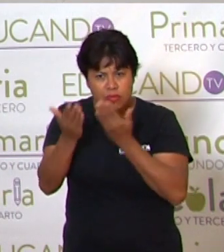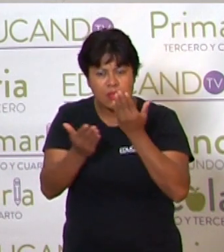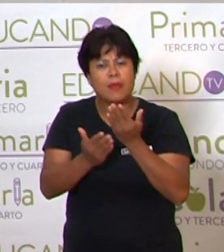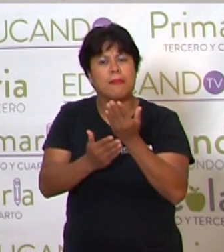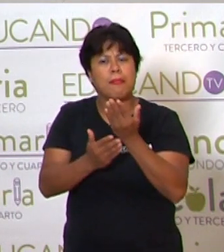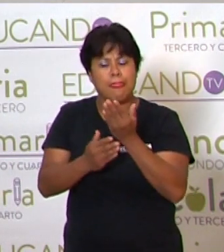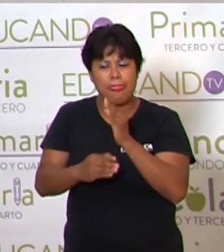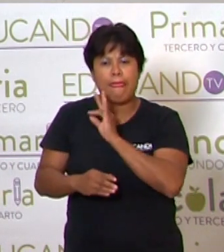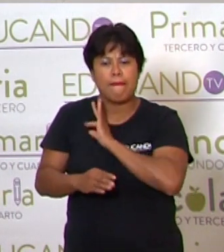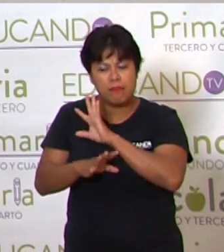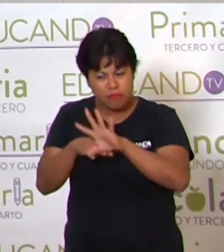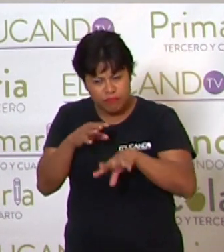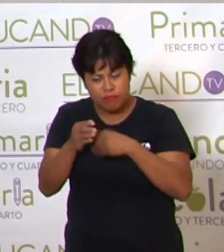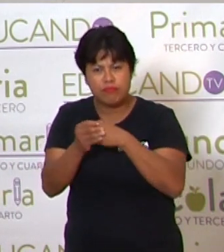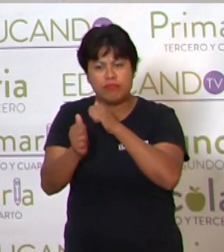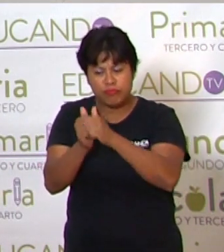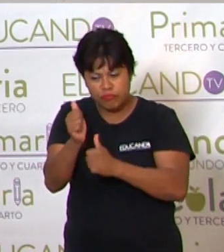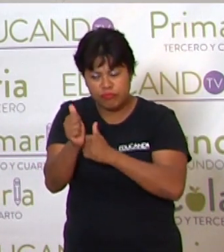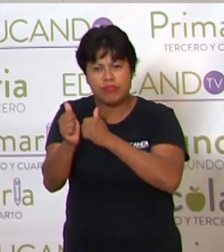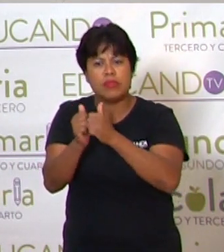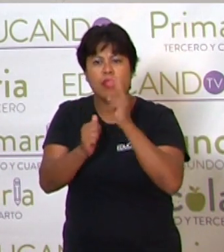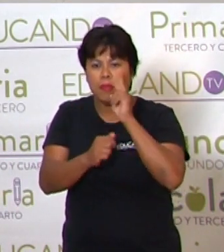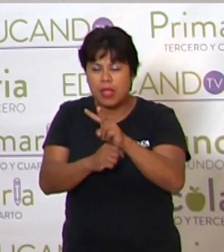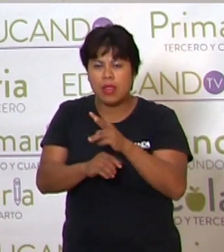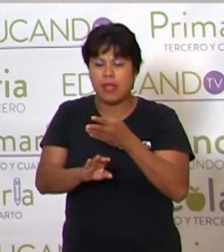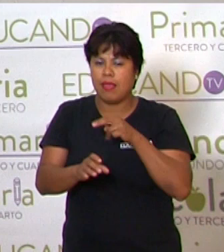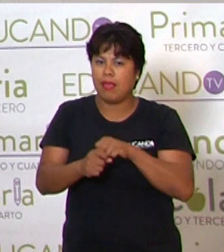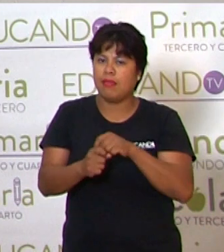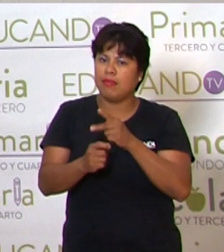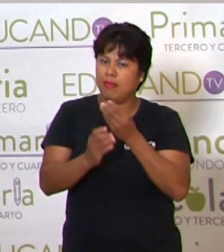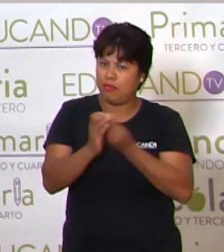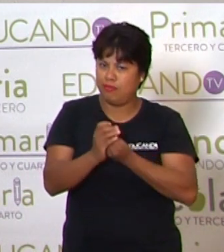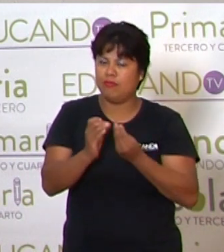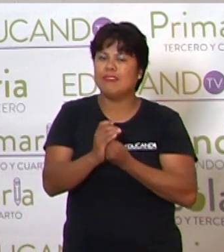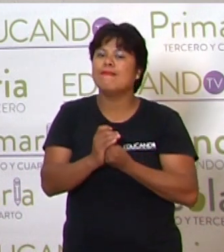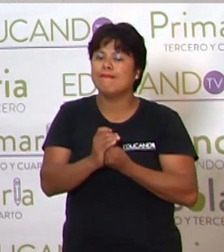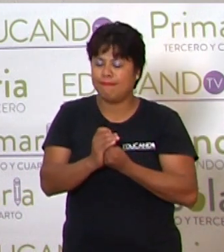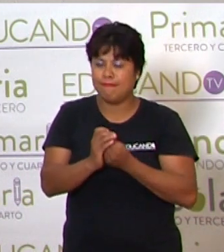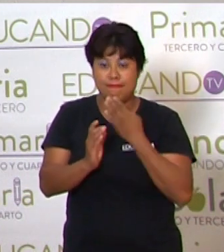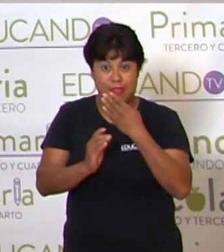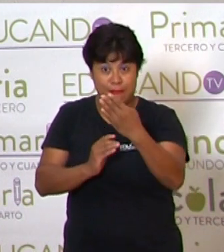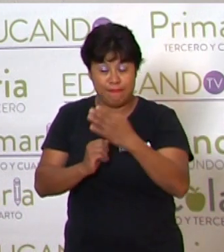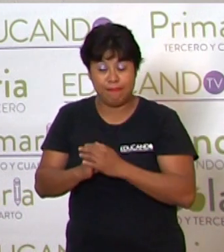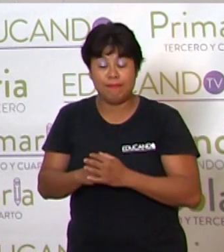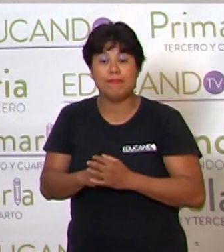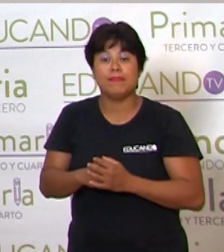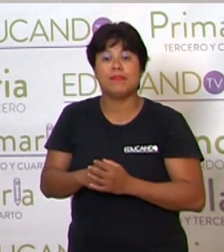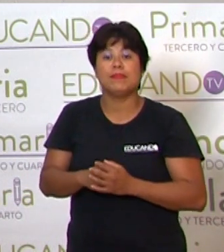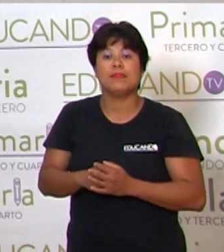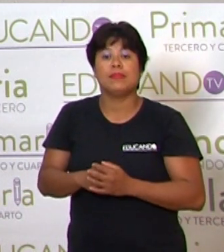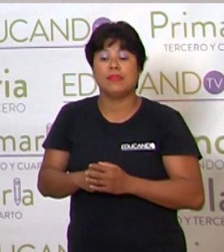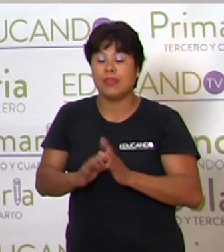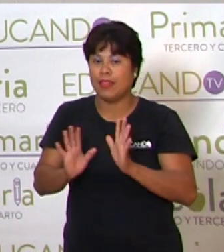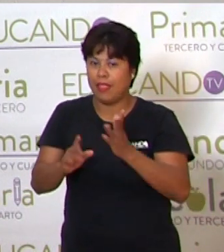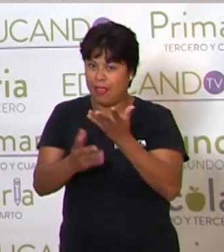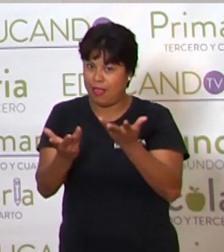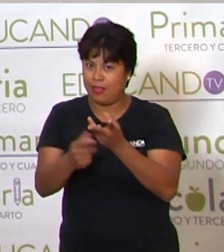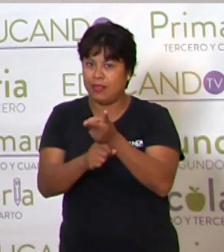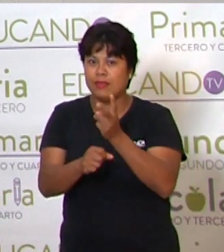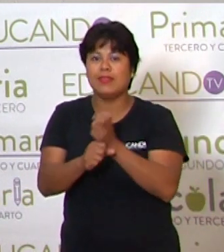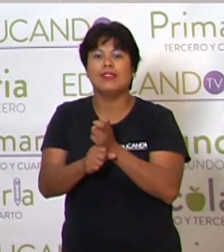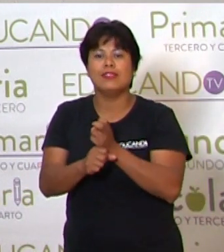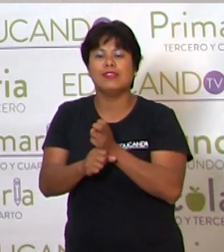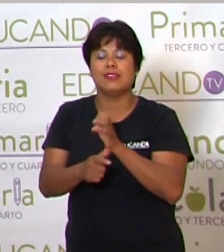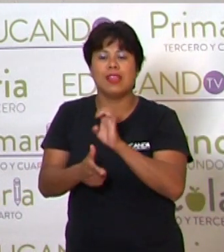sigan reforzando lo que vieron en el programa. Pues muy bien, hechas las